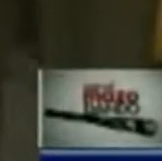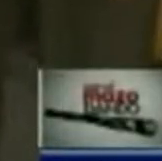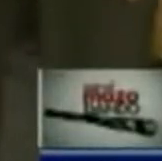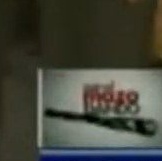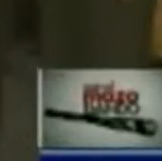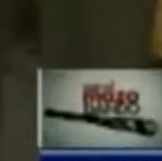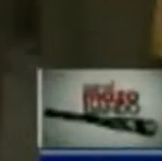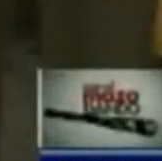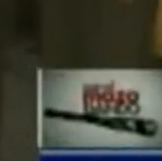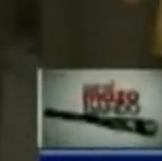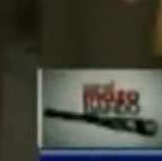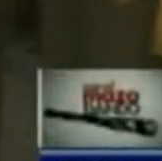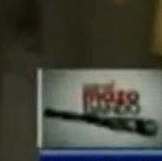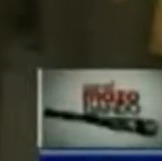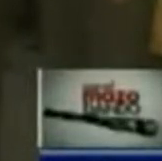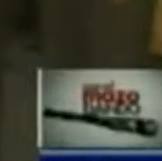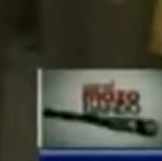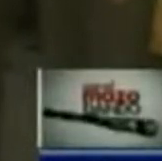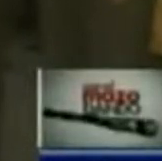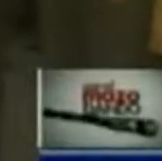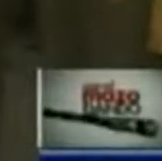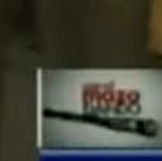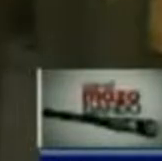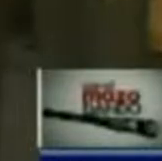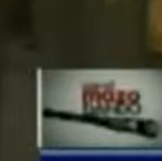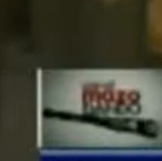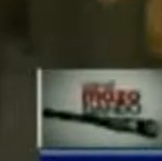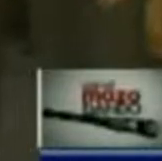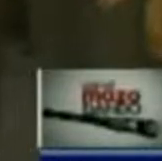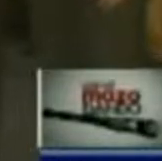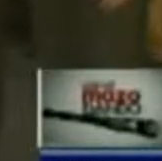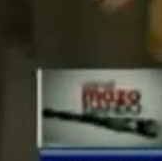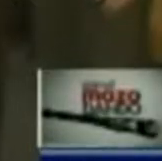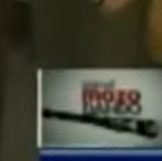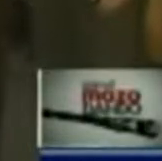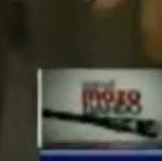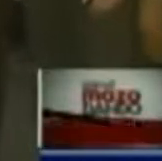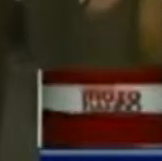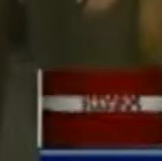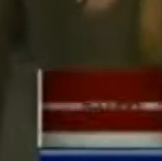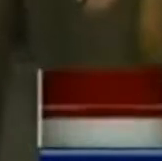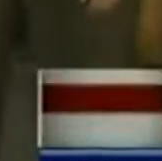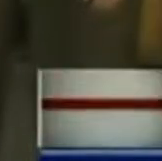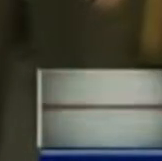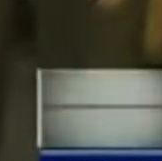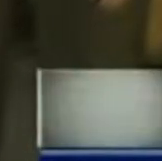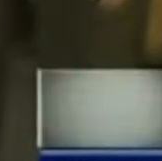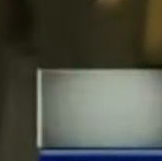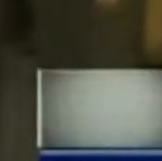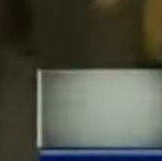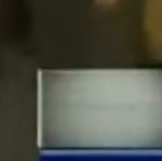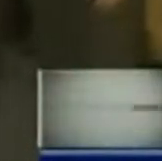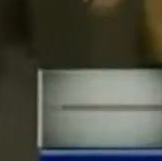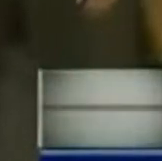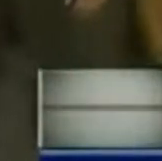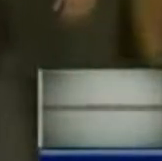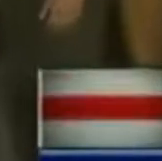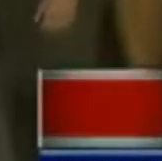rezando por mis hermanos A la chiquilla